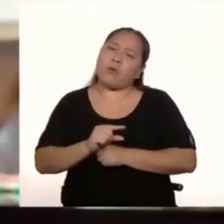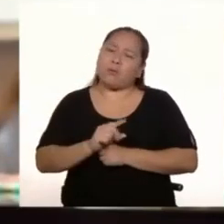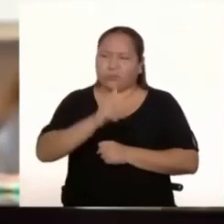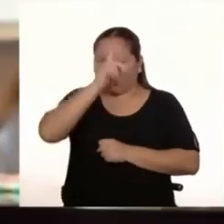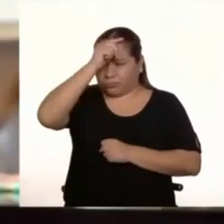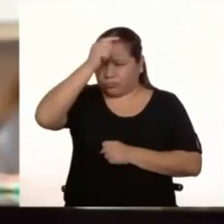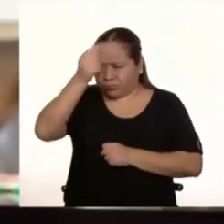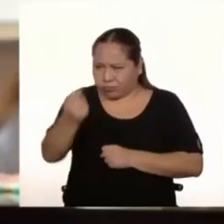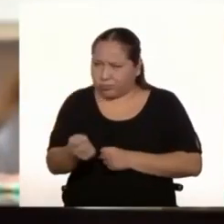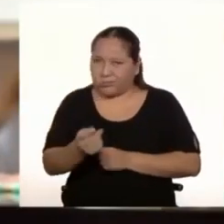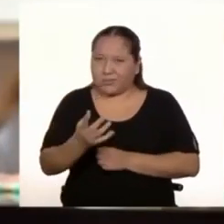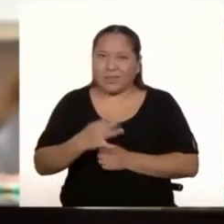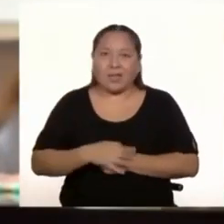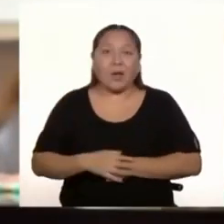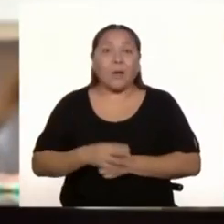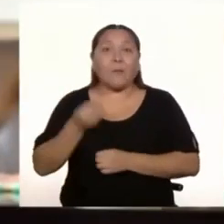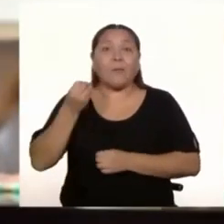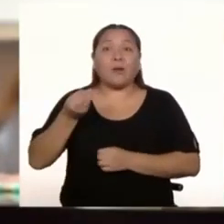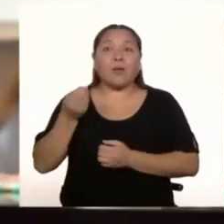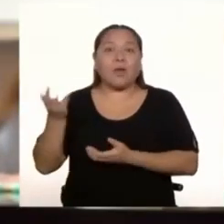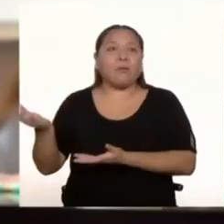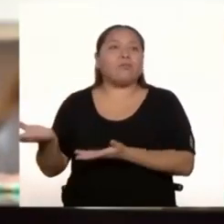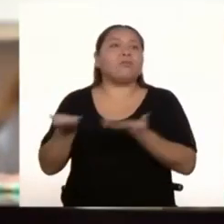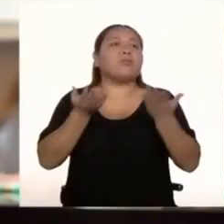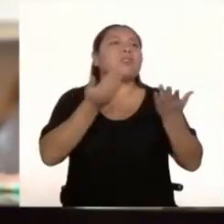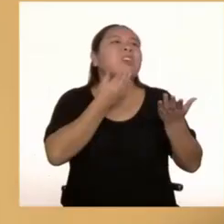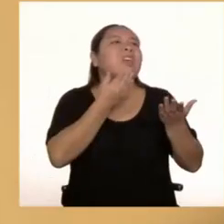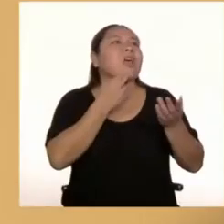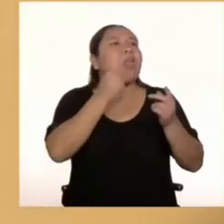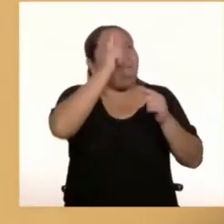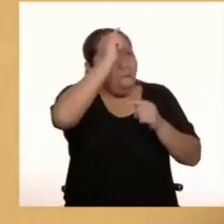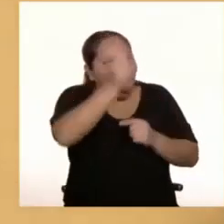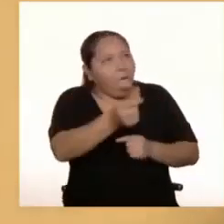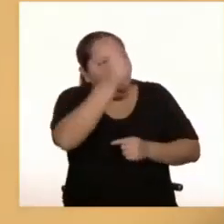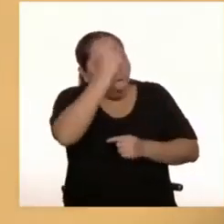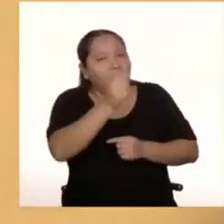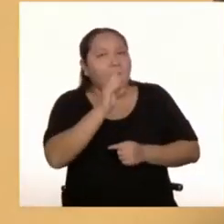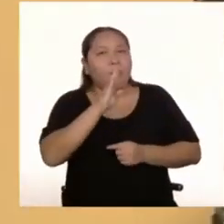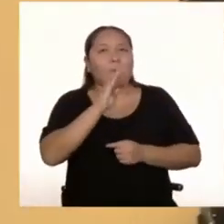relevado, porque toda la gloria se la lleva Bolívar.